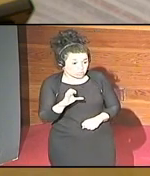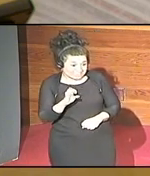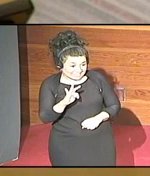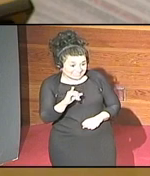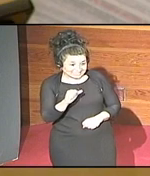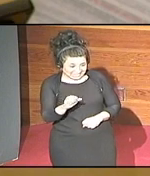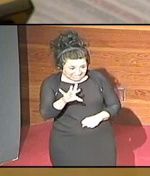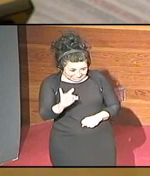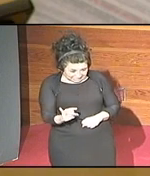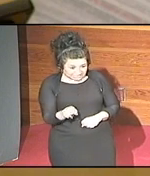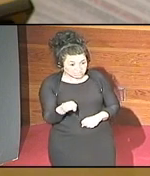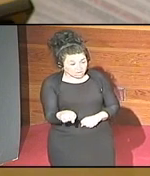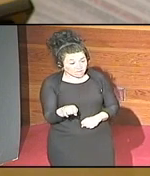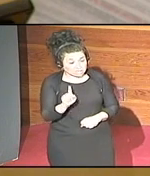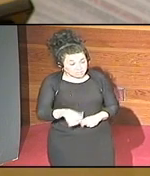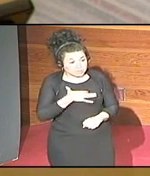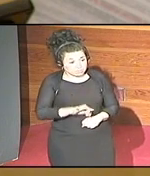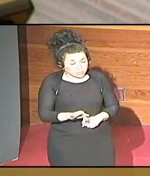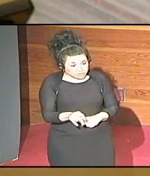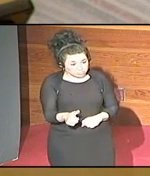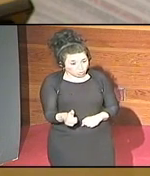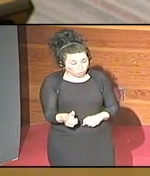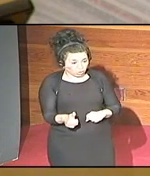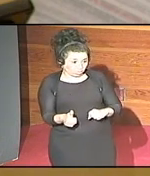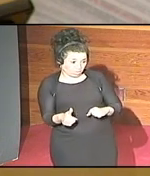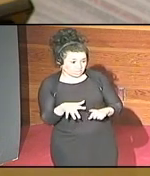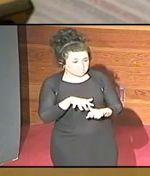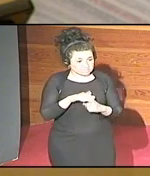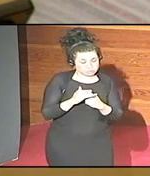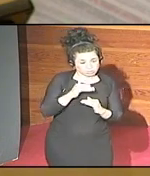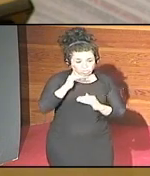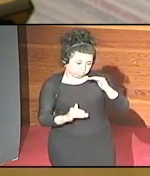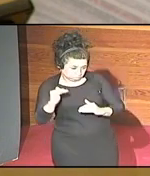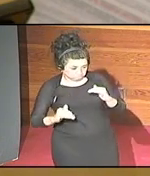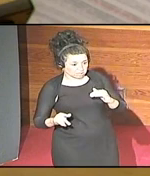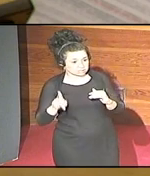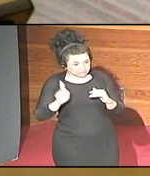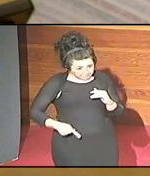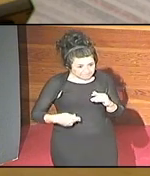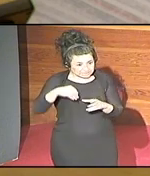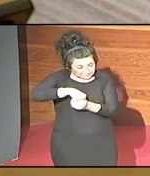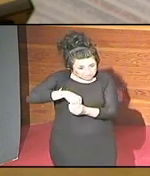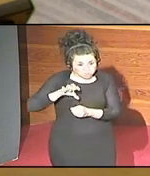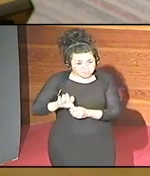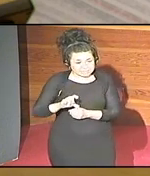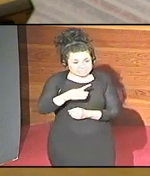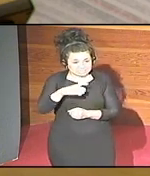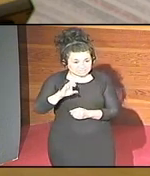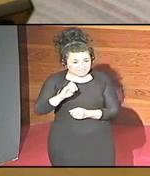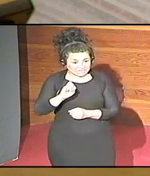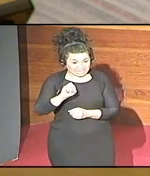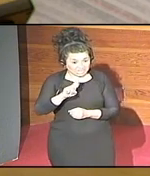que ahí también puede haber una cuestión de desestabilización en Georgia, que en este momento está en